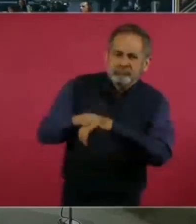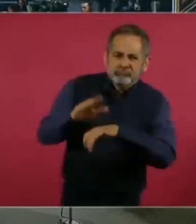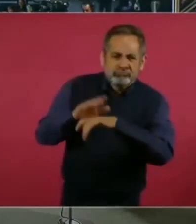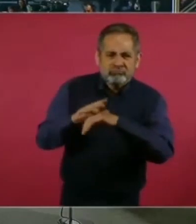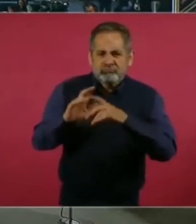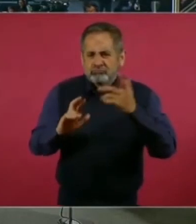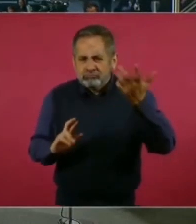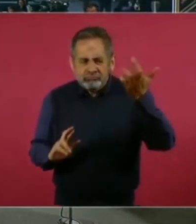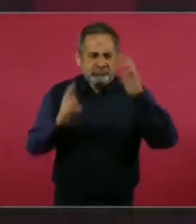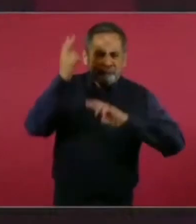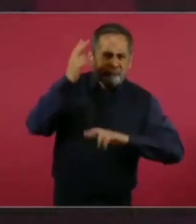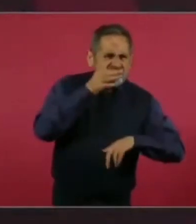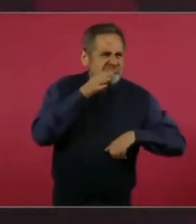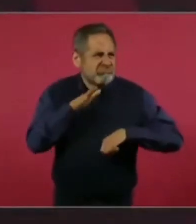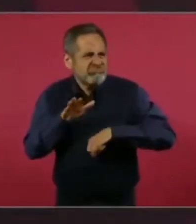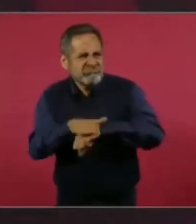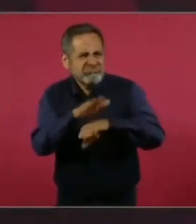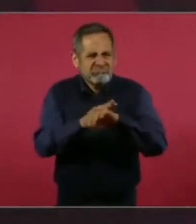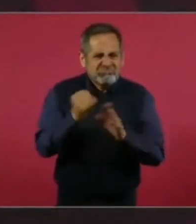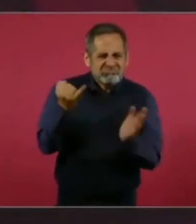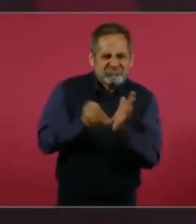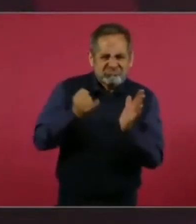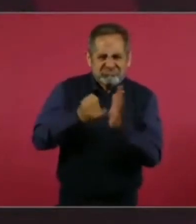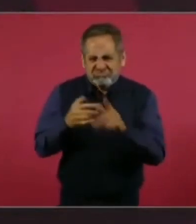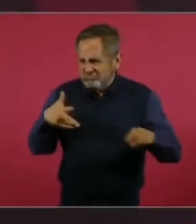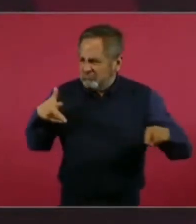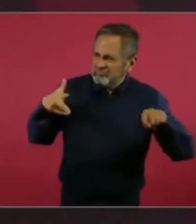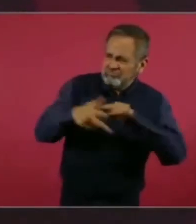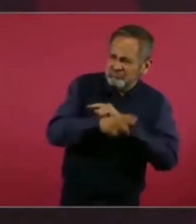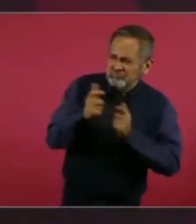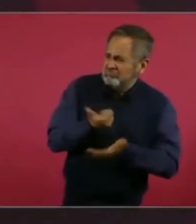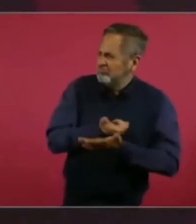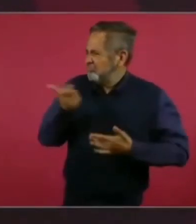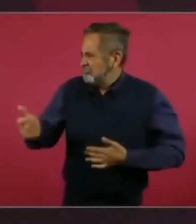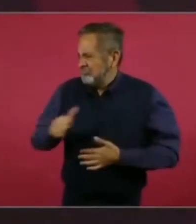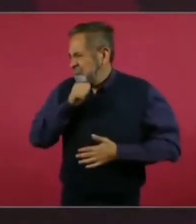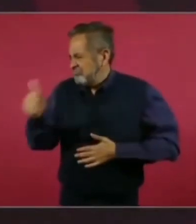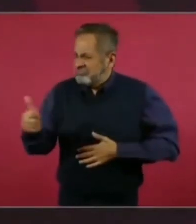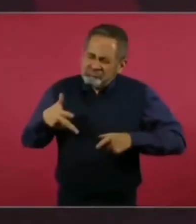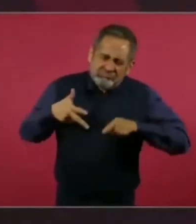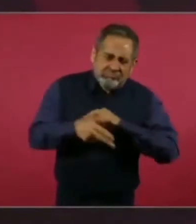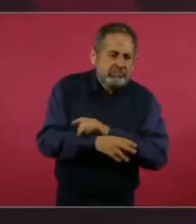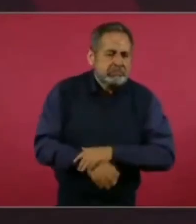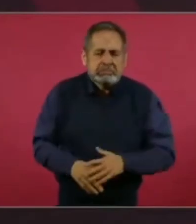de impuestos Por ejemplo